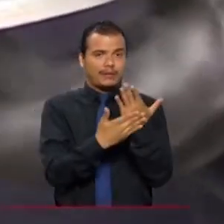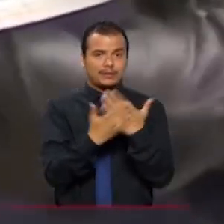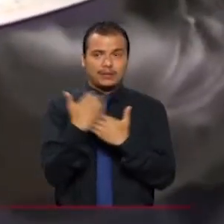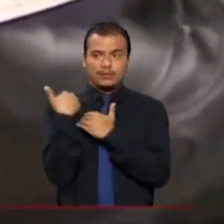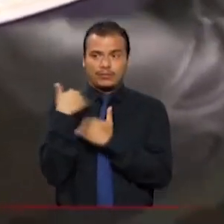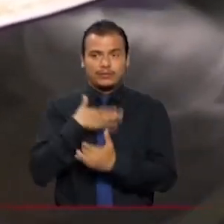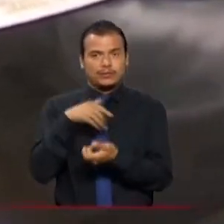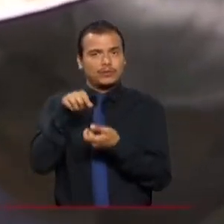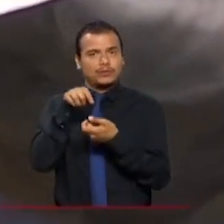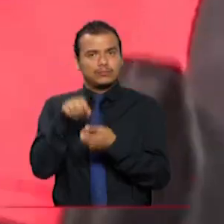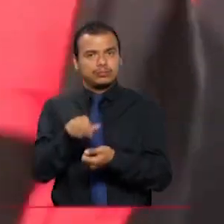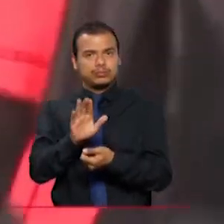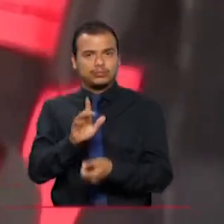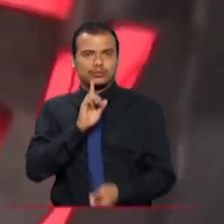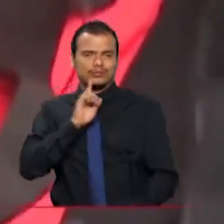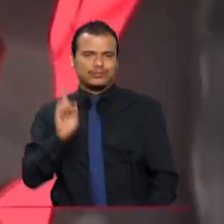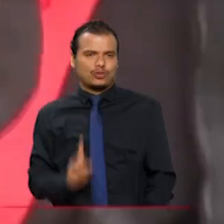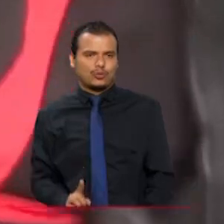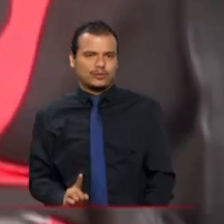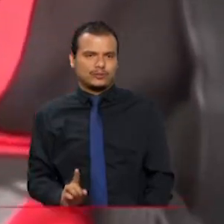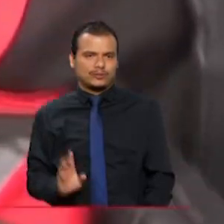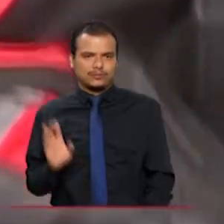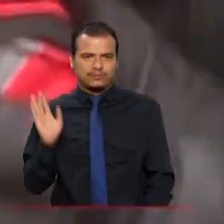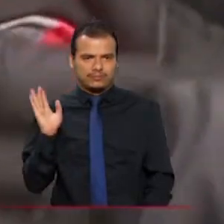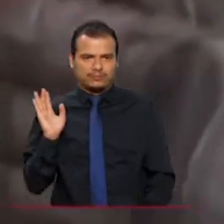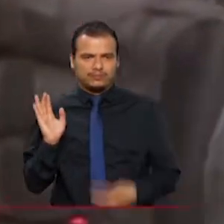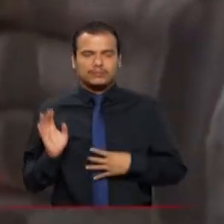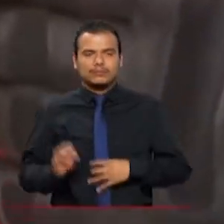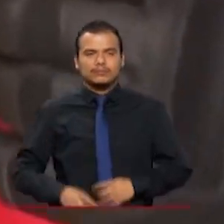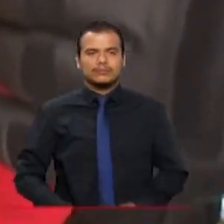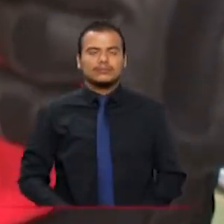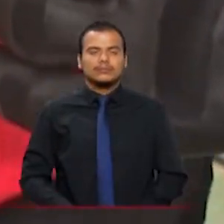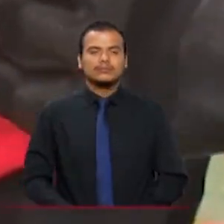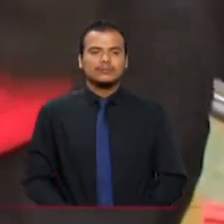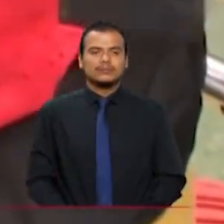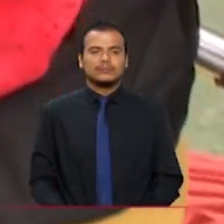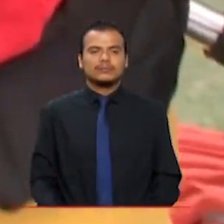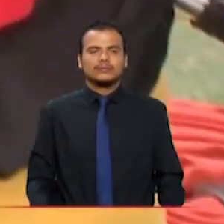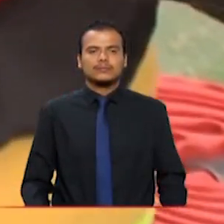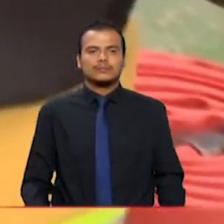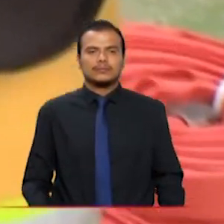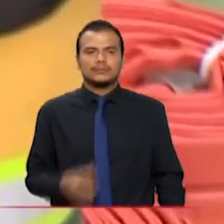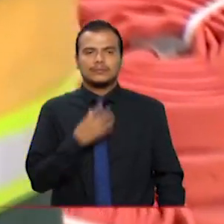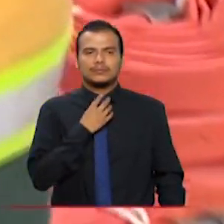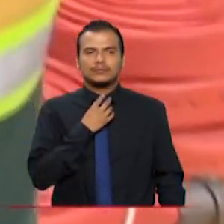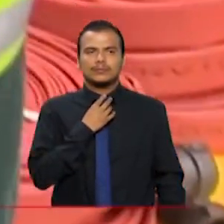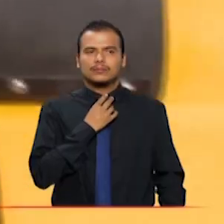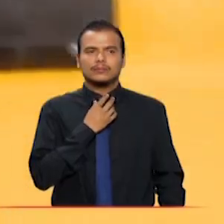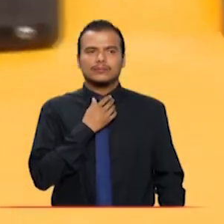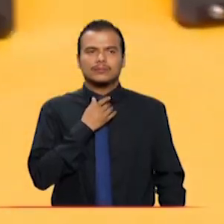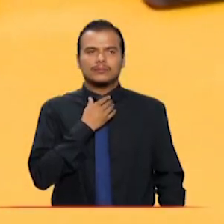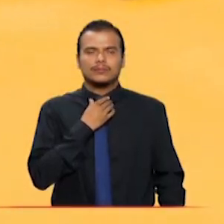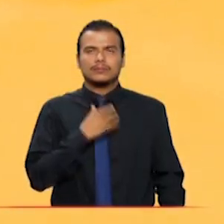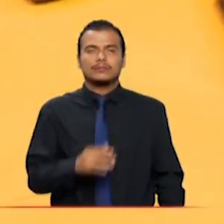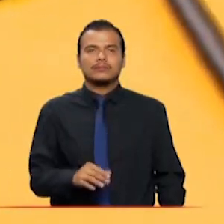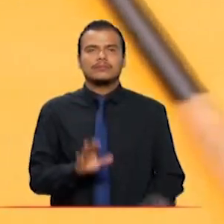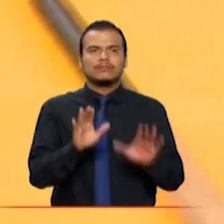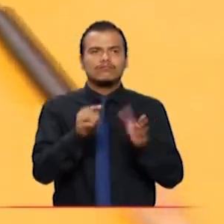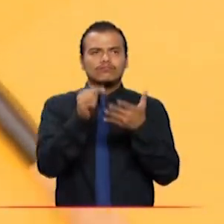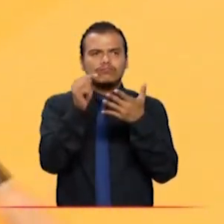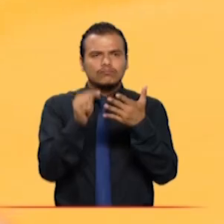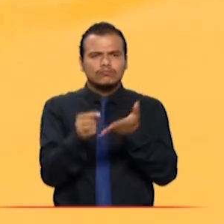cargar con las obligaciones y prestaciones legales que tienen los bomberos en el Valle del Cauca. Las ayudas